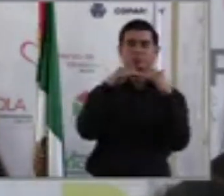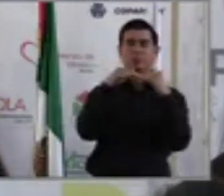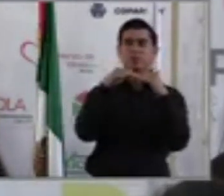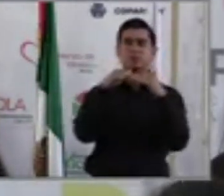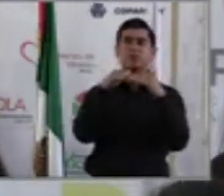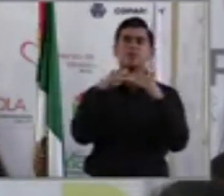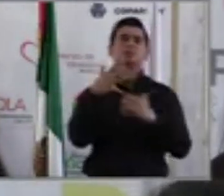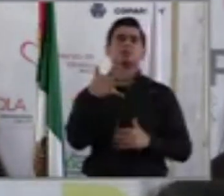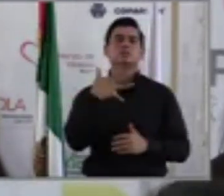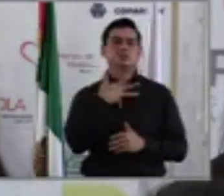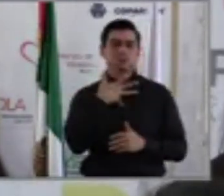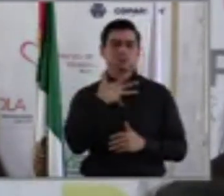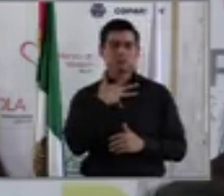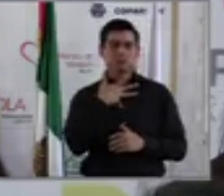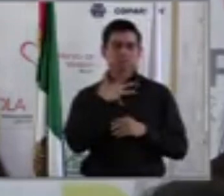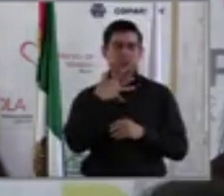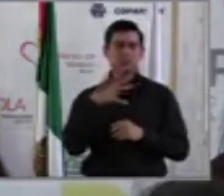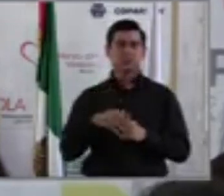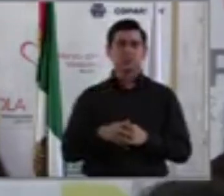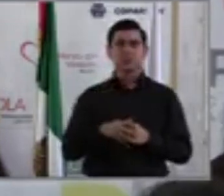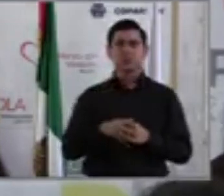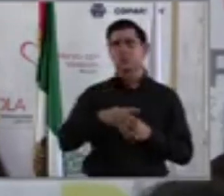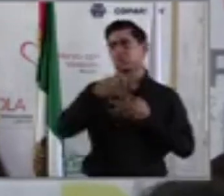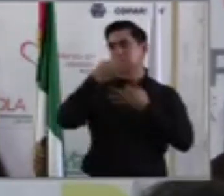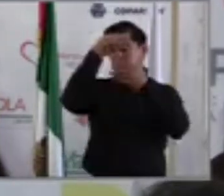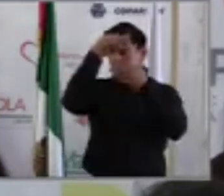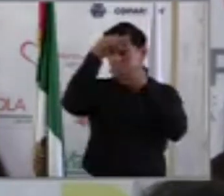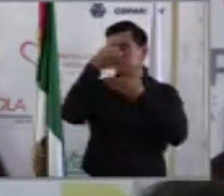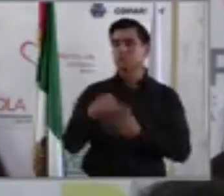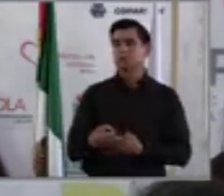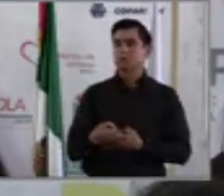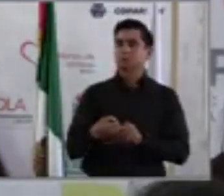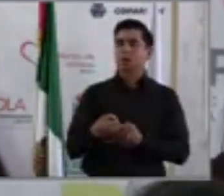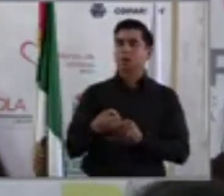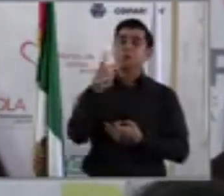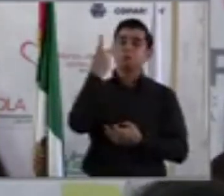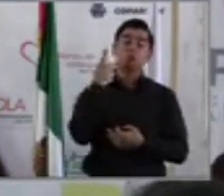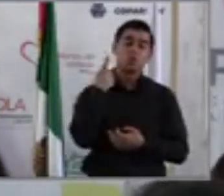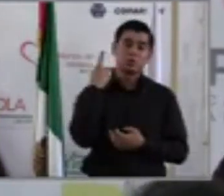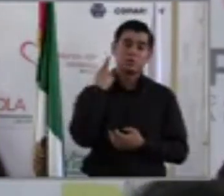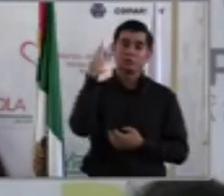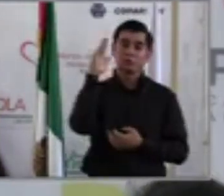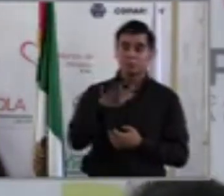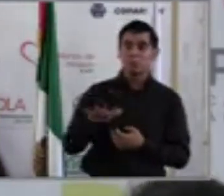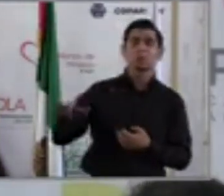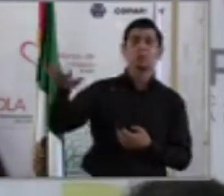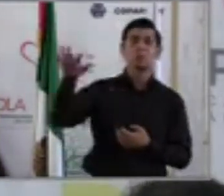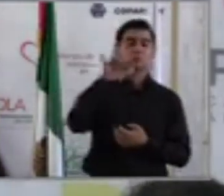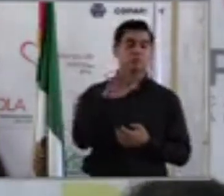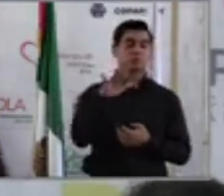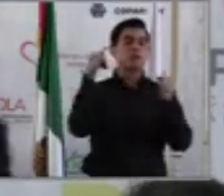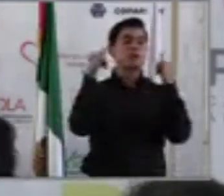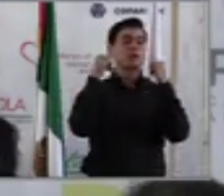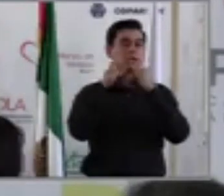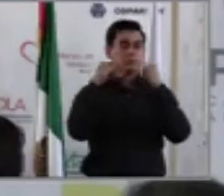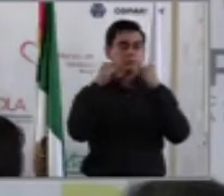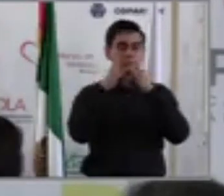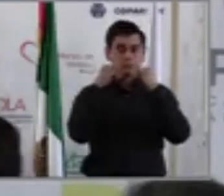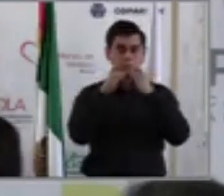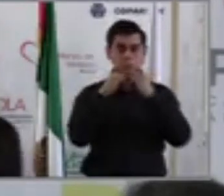tiene que ver con que existan políticas públicas,